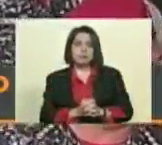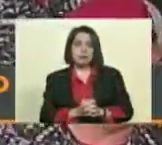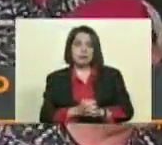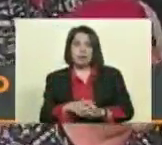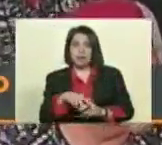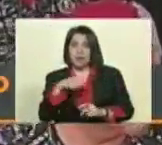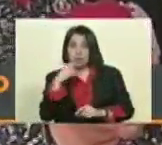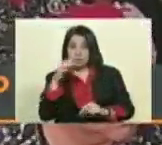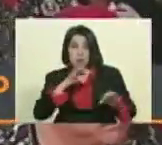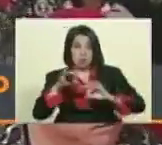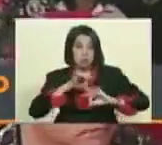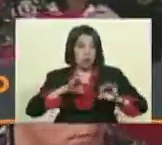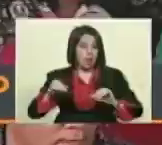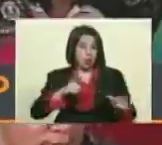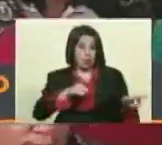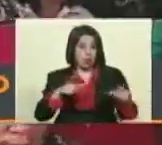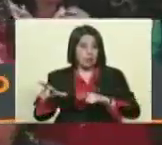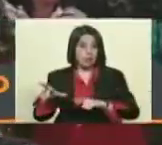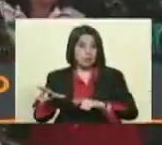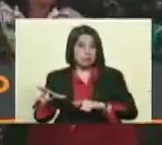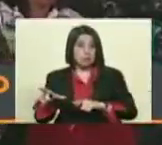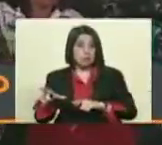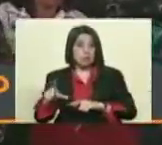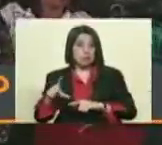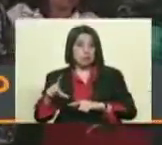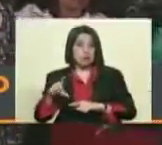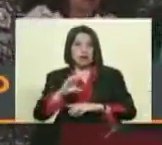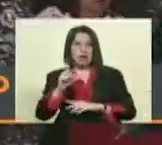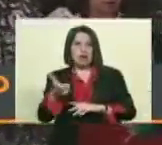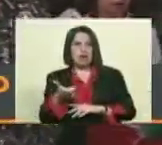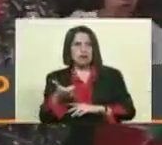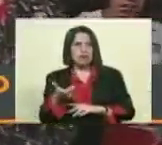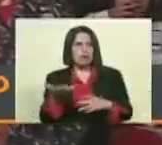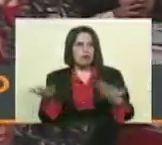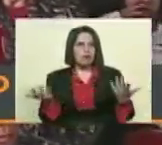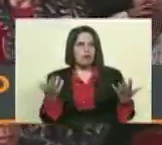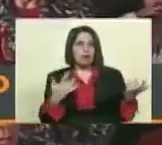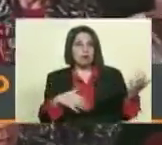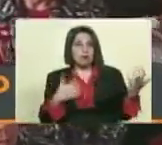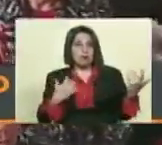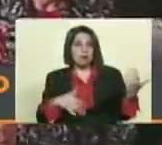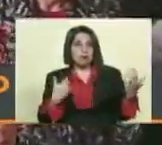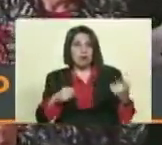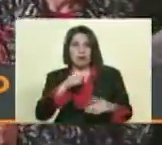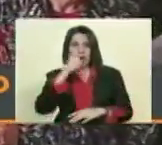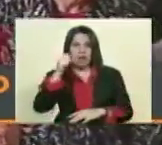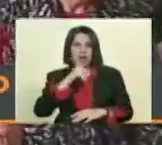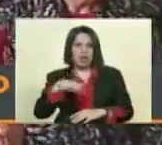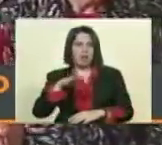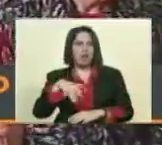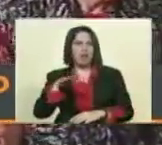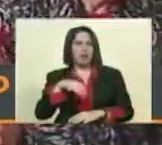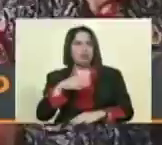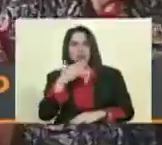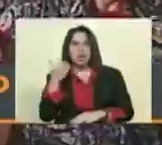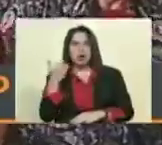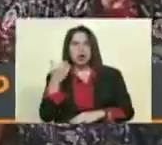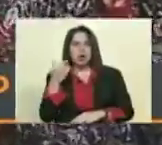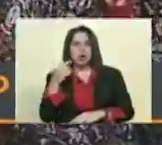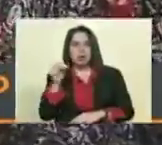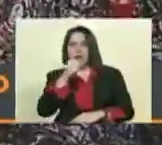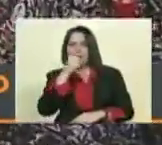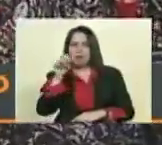que están preparados. Teníamos okay. El grupo Gaita. Bueno, vamos a tocar. Vamos para allá. ¿Dónde es mejor?